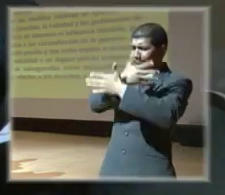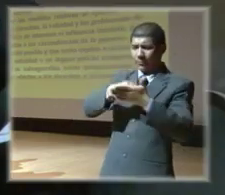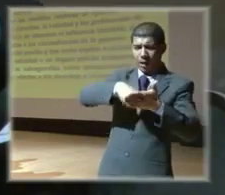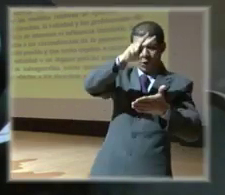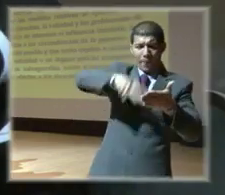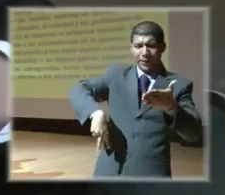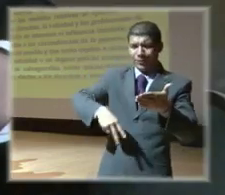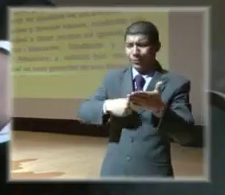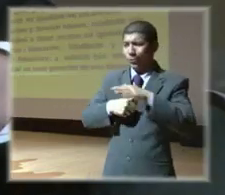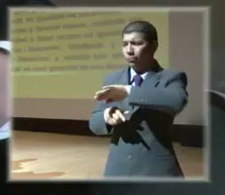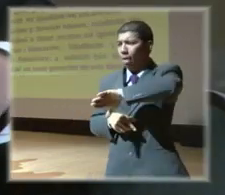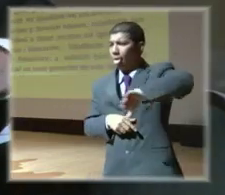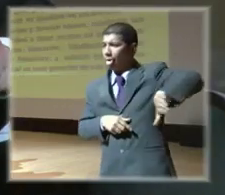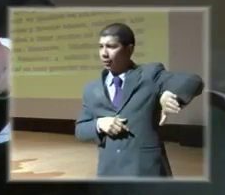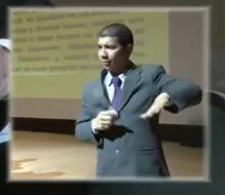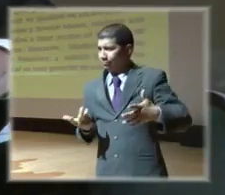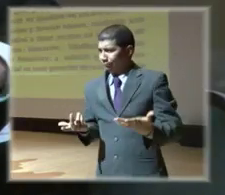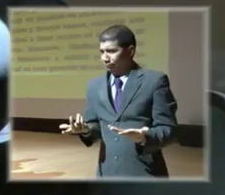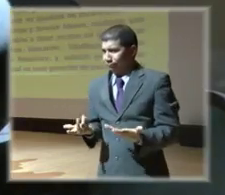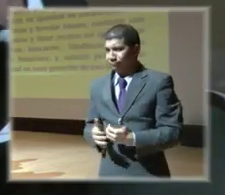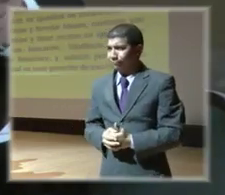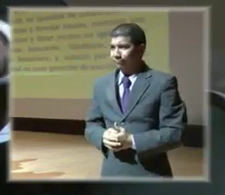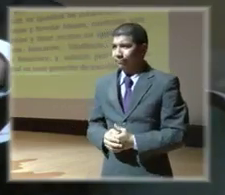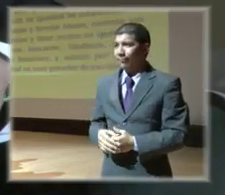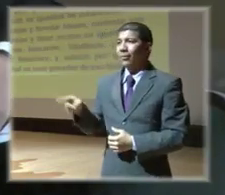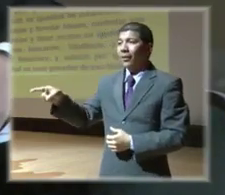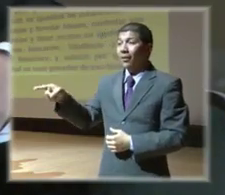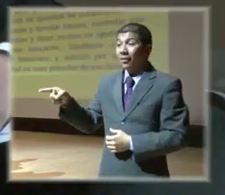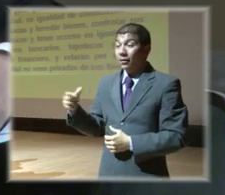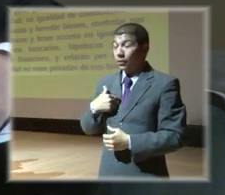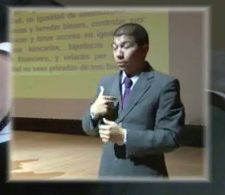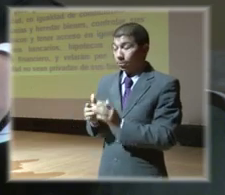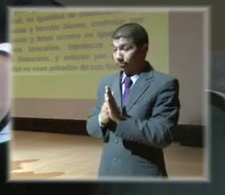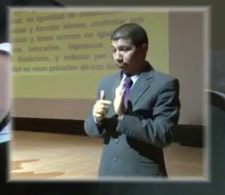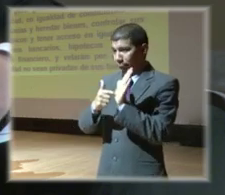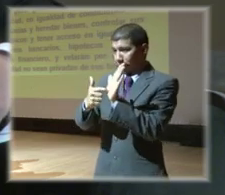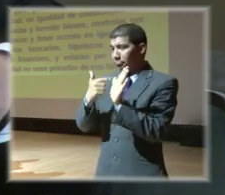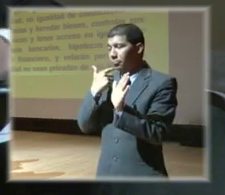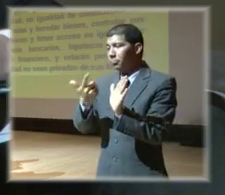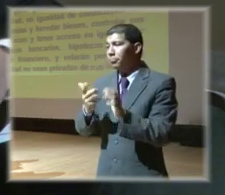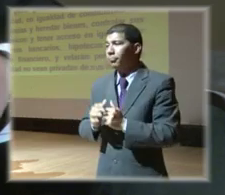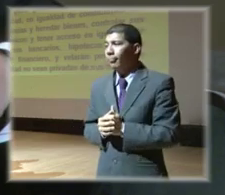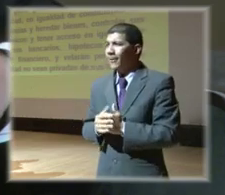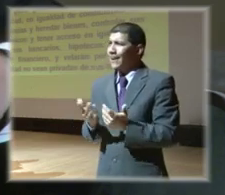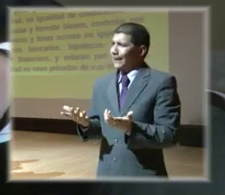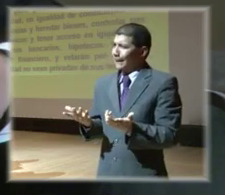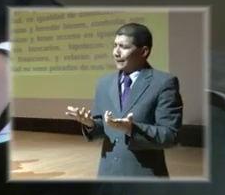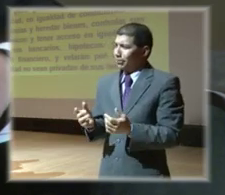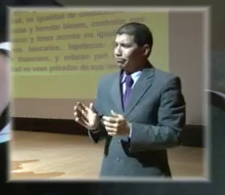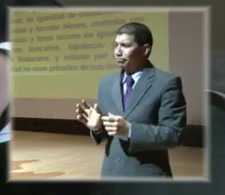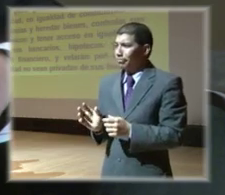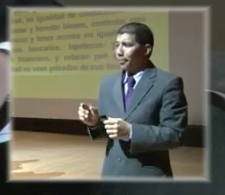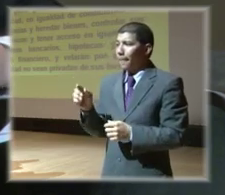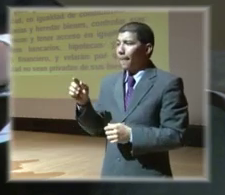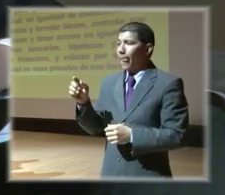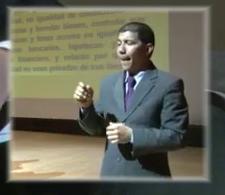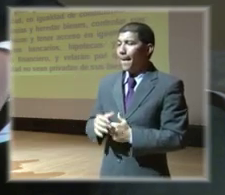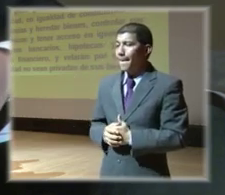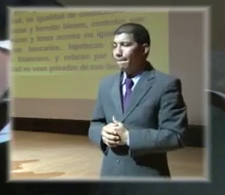concluir este momento, esta oportunidad que tengo, yo creo que en la práctica es posible que se adopten